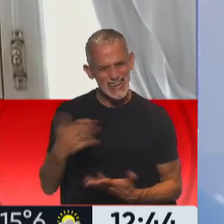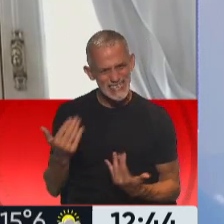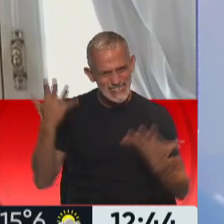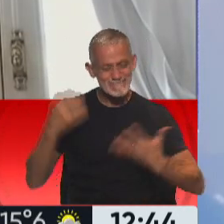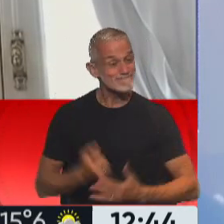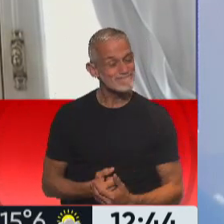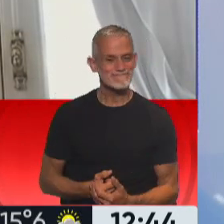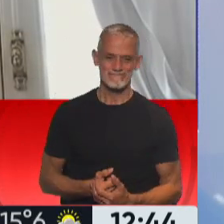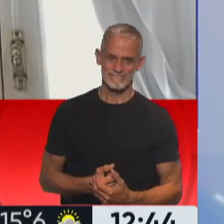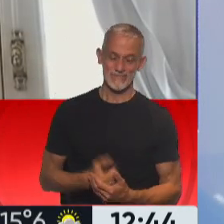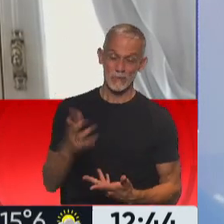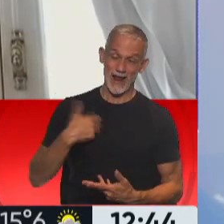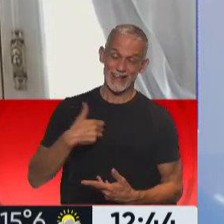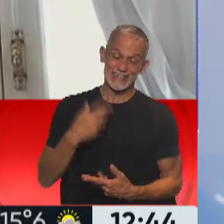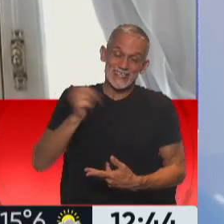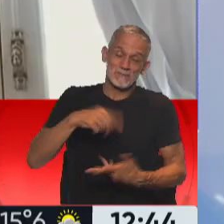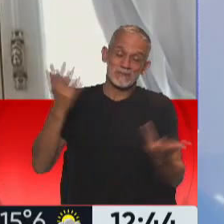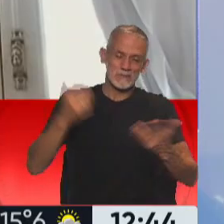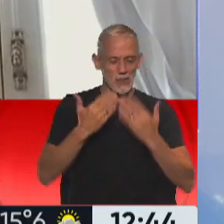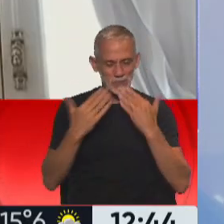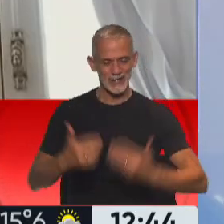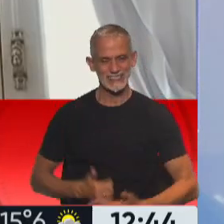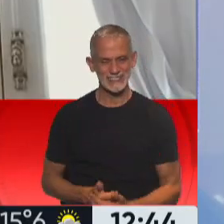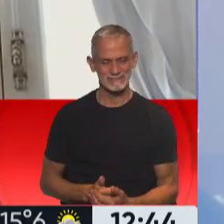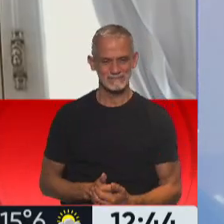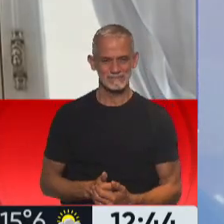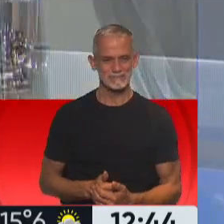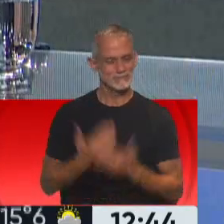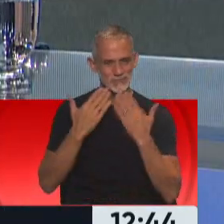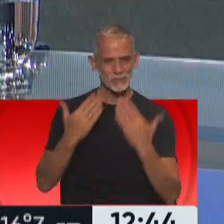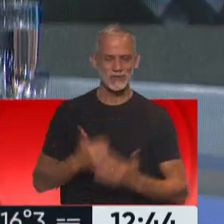venía a la Argentina, pues. Gracias. Gracias, Guillermo. Gracias, Bueno. gracias a ustedes.